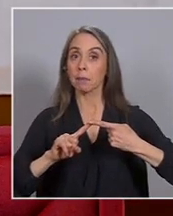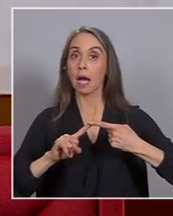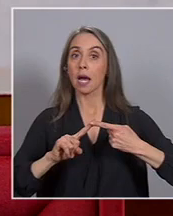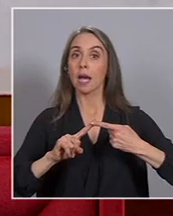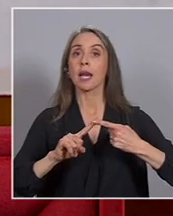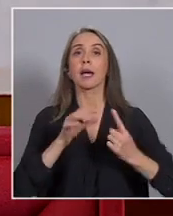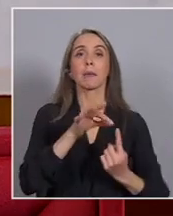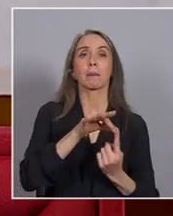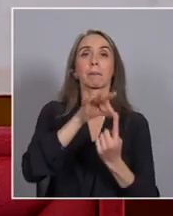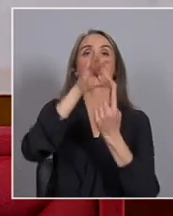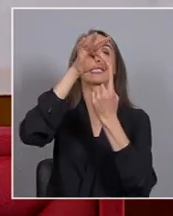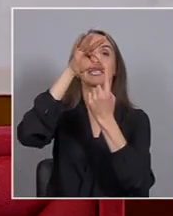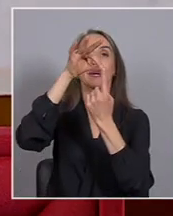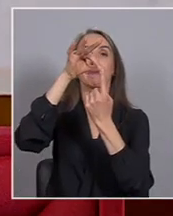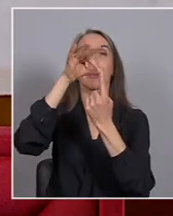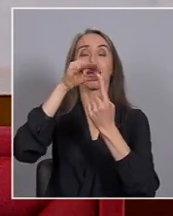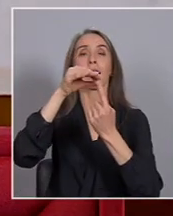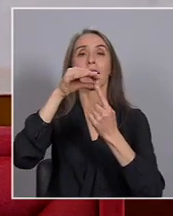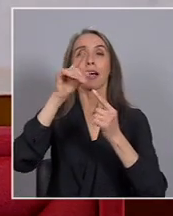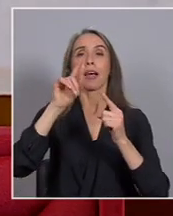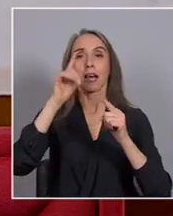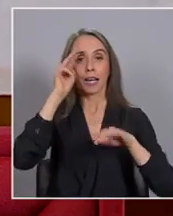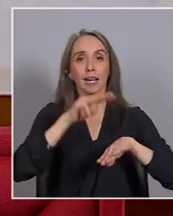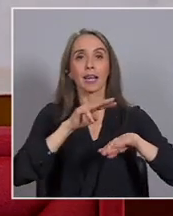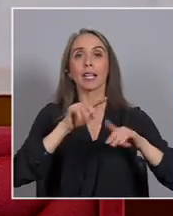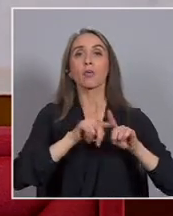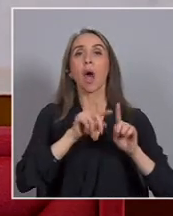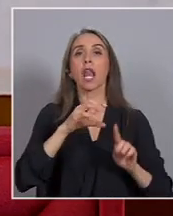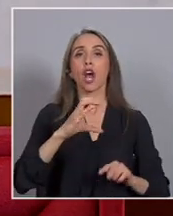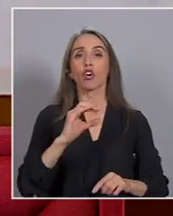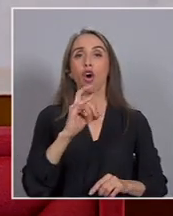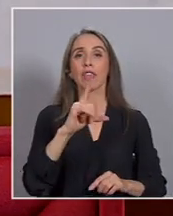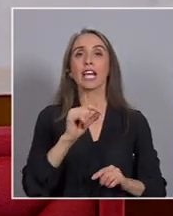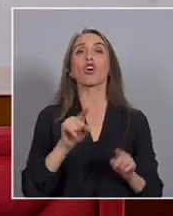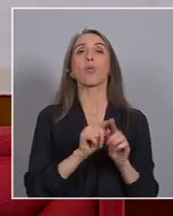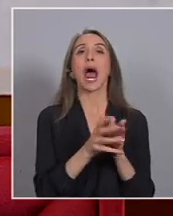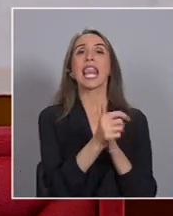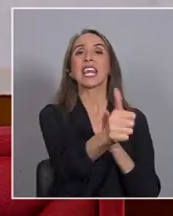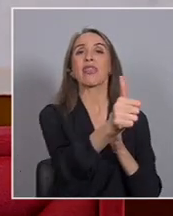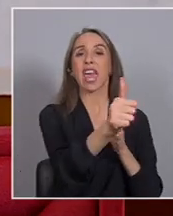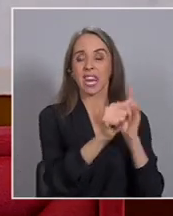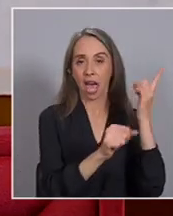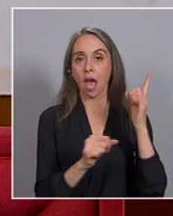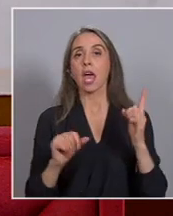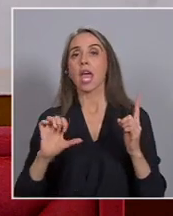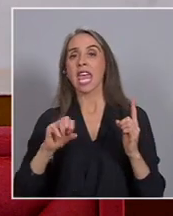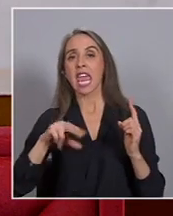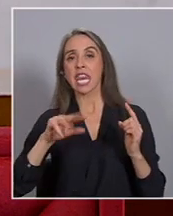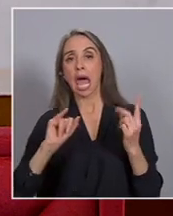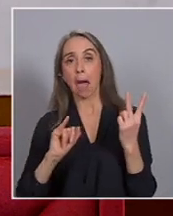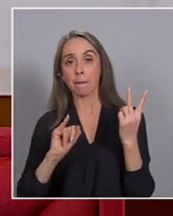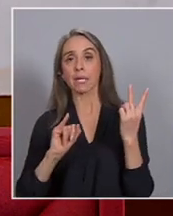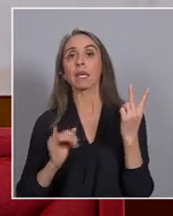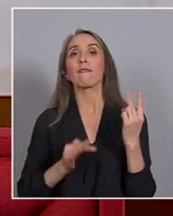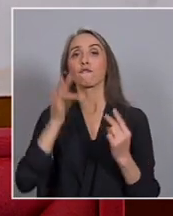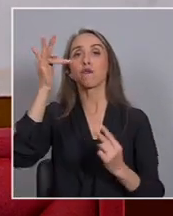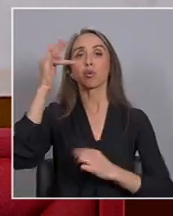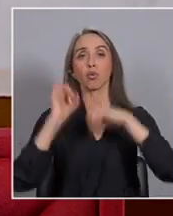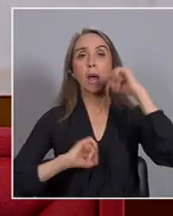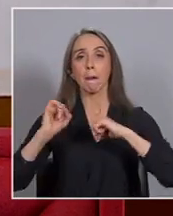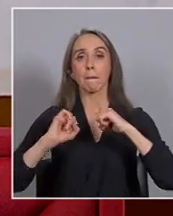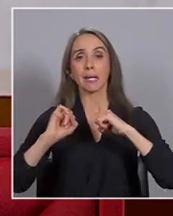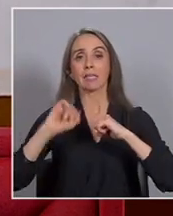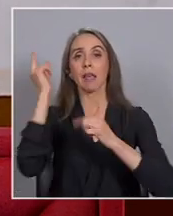nave madre de la escuadra, Codelco, también con Enami, y una futura empresa nacional del